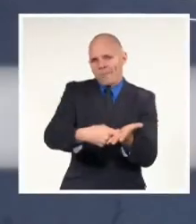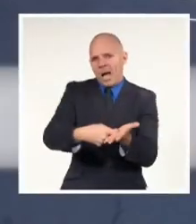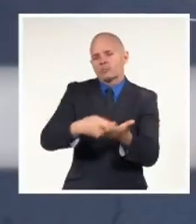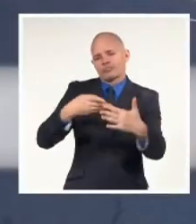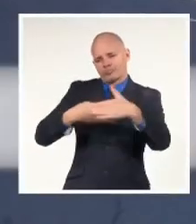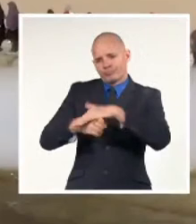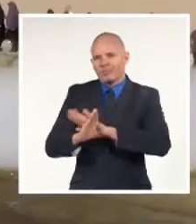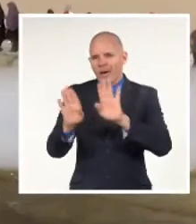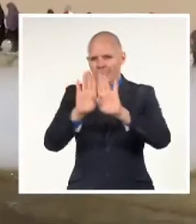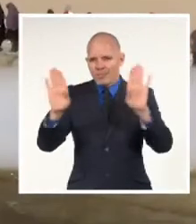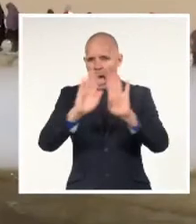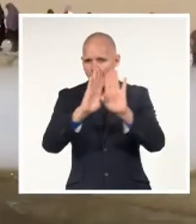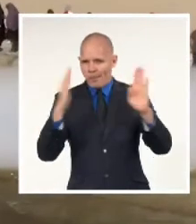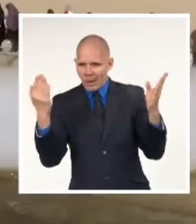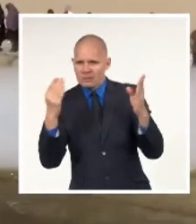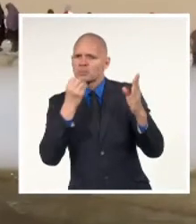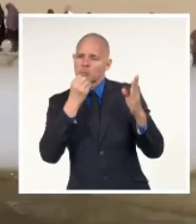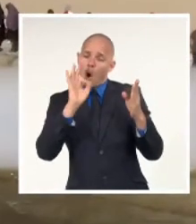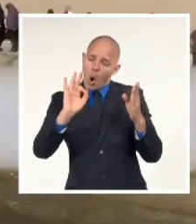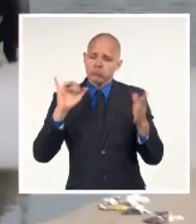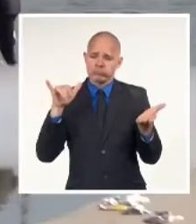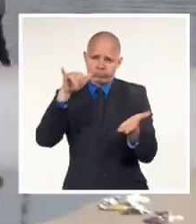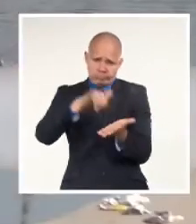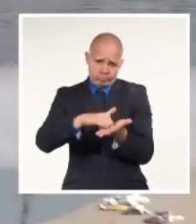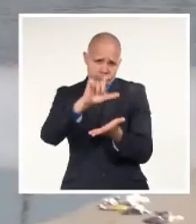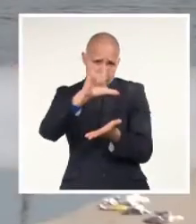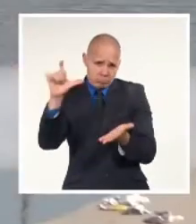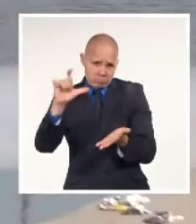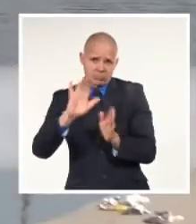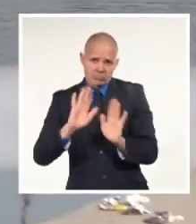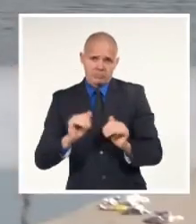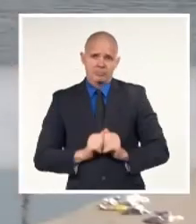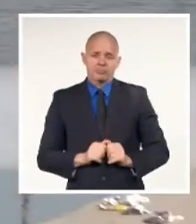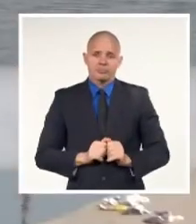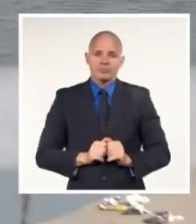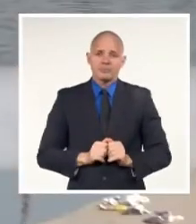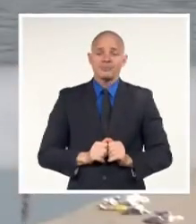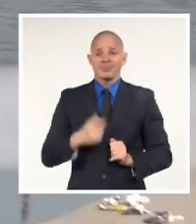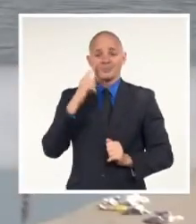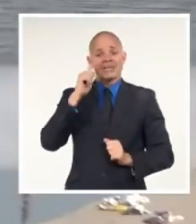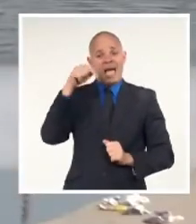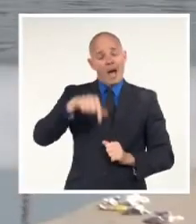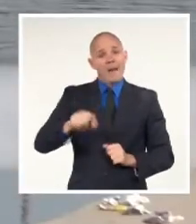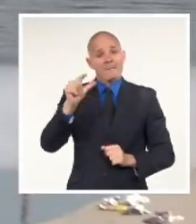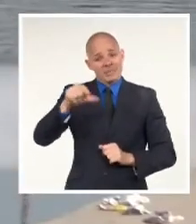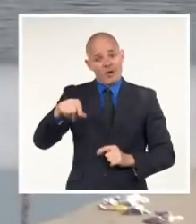estadounidense, como un aeropuerto, por ejemplo. Esta nueva política implica que aquellos que intenten entrar de forma irregular